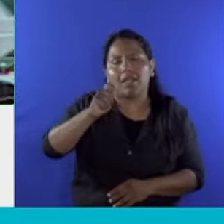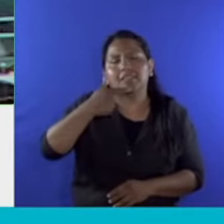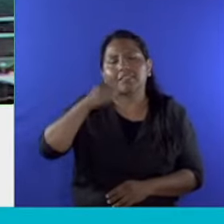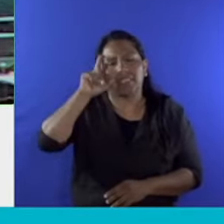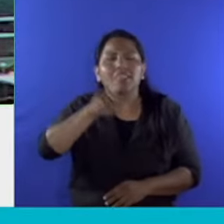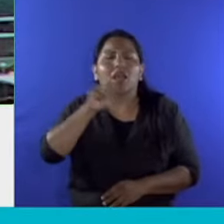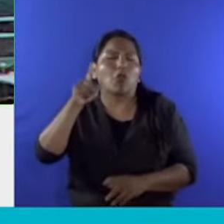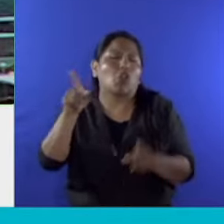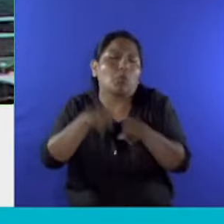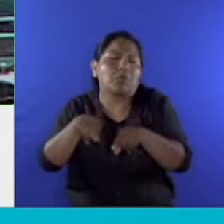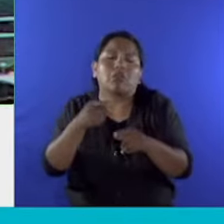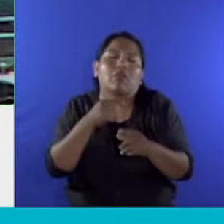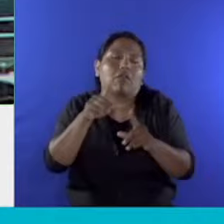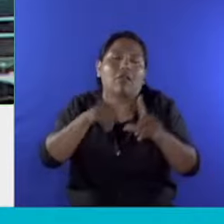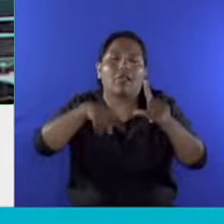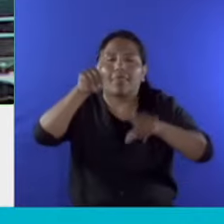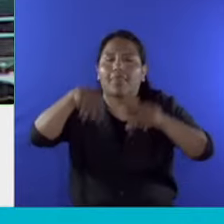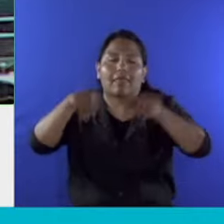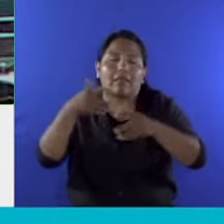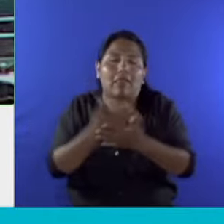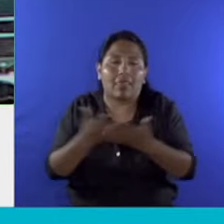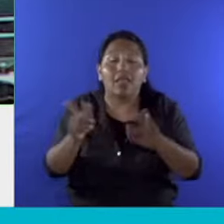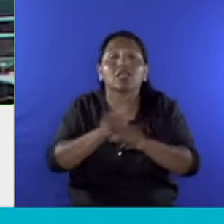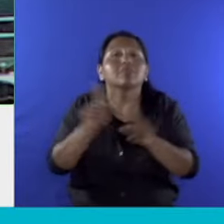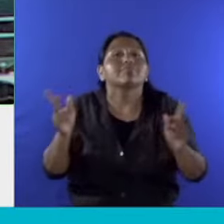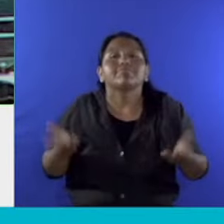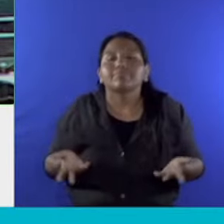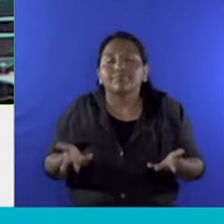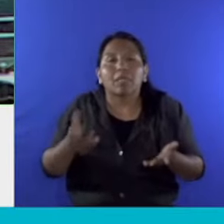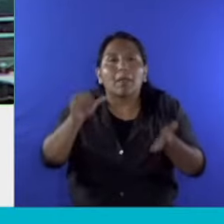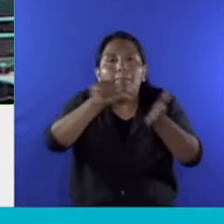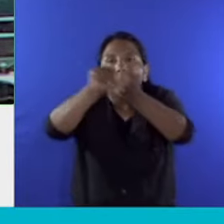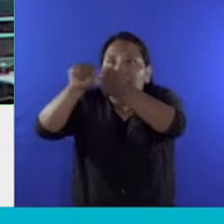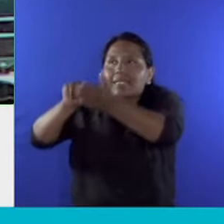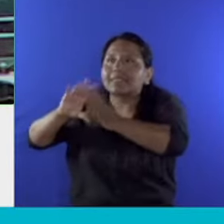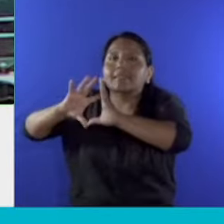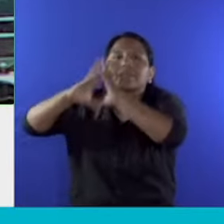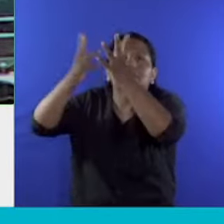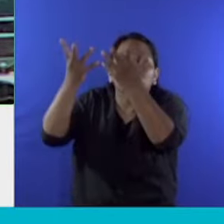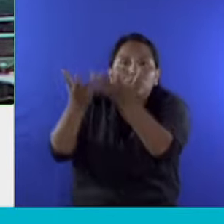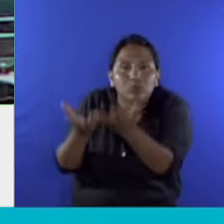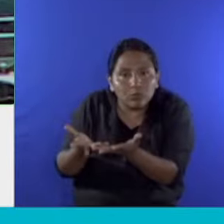quiero aburrirlos con tantas estadísticas, no se encuentran países en el mundo